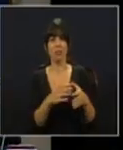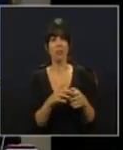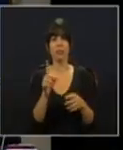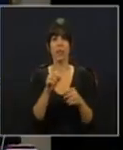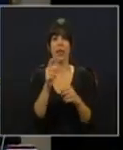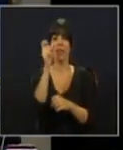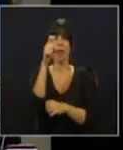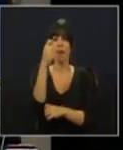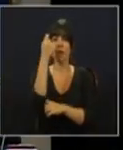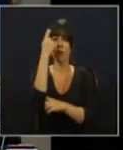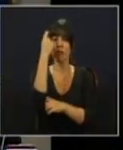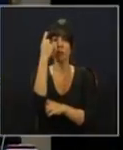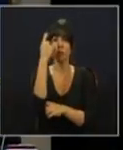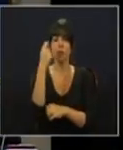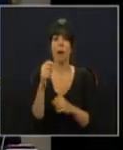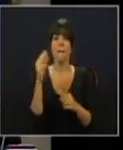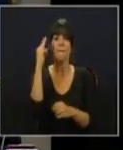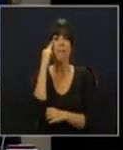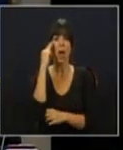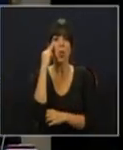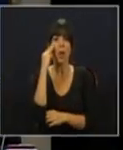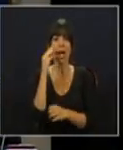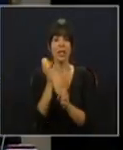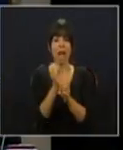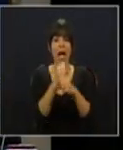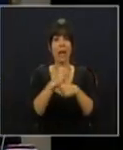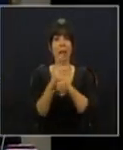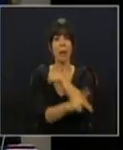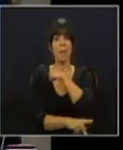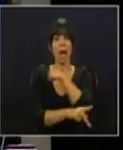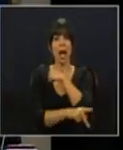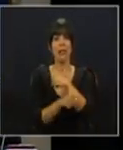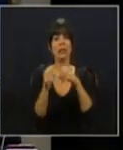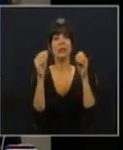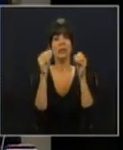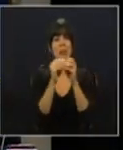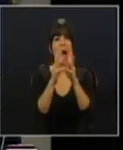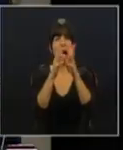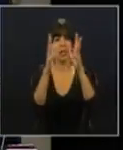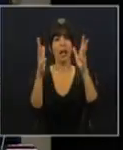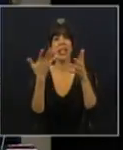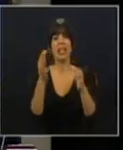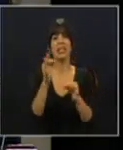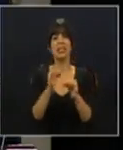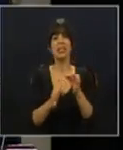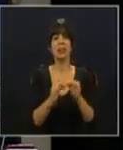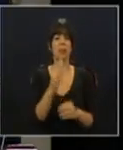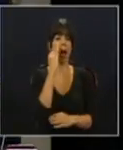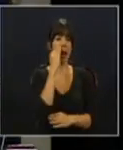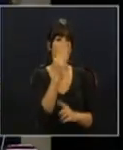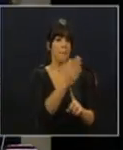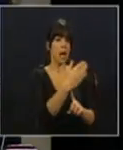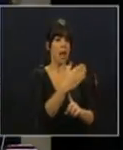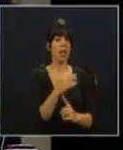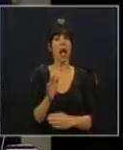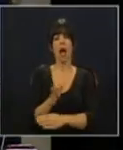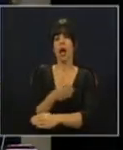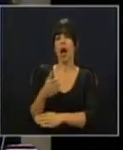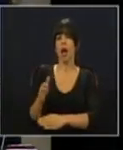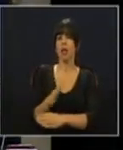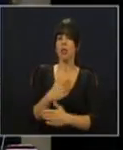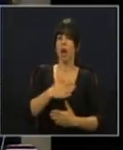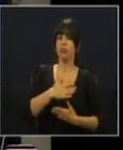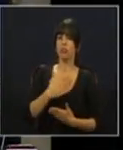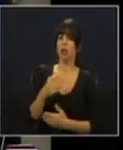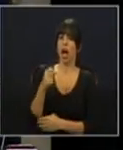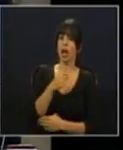madurez que hacer patria conlleva más, mucho más, que saludar la bandera tricolor y cantar con fervor